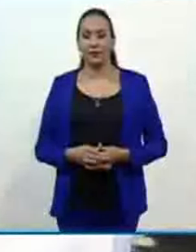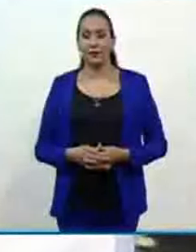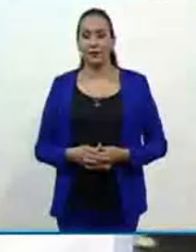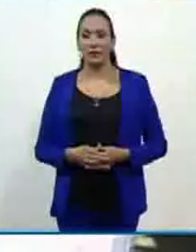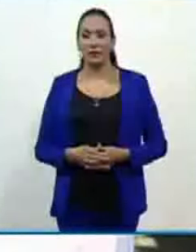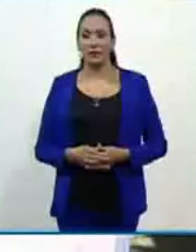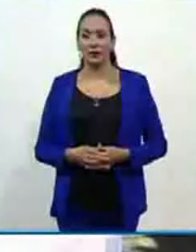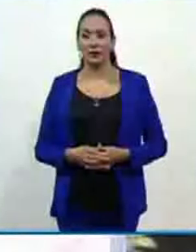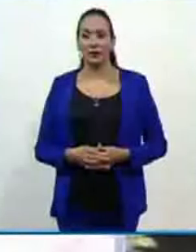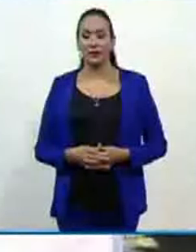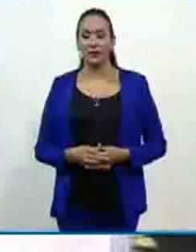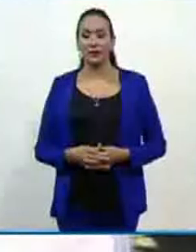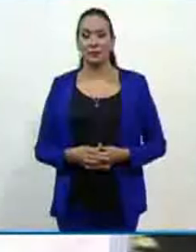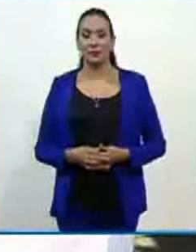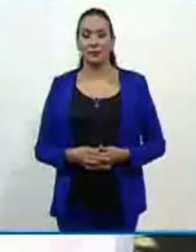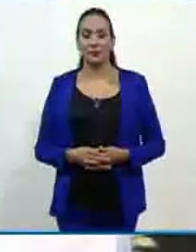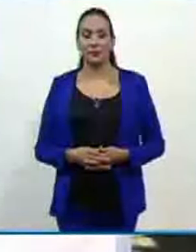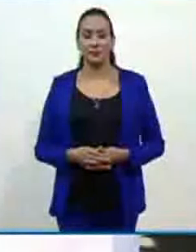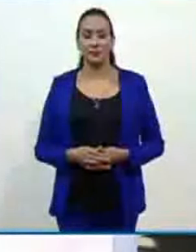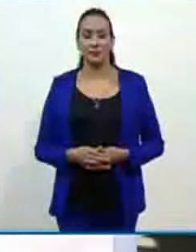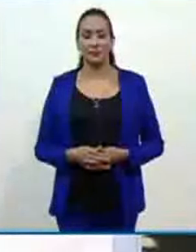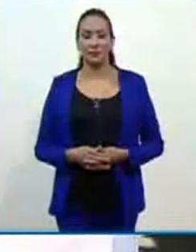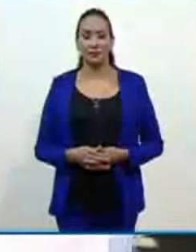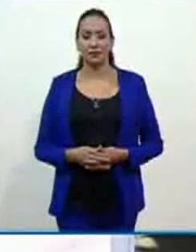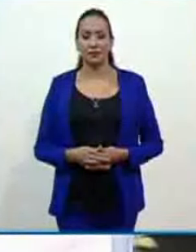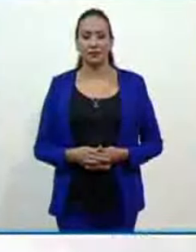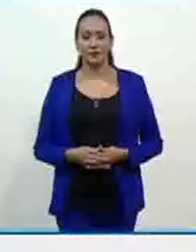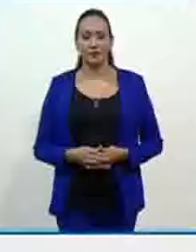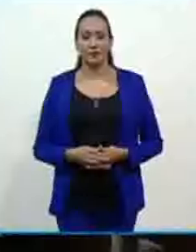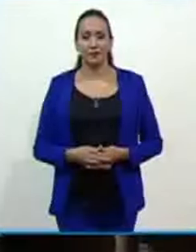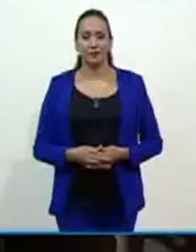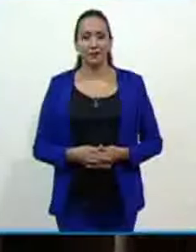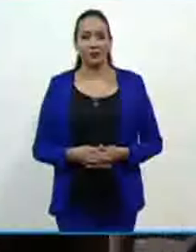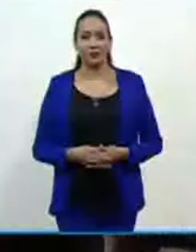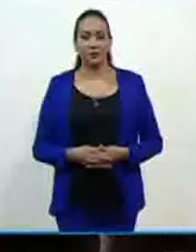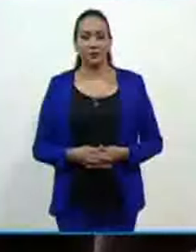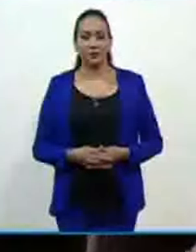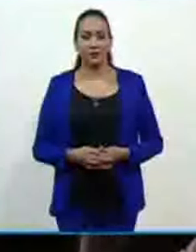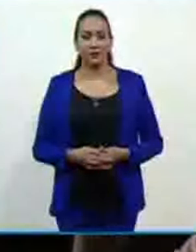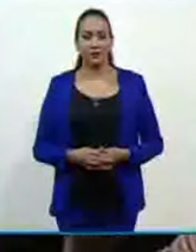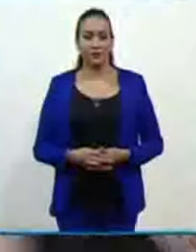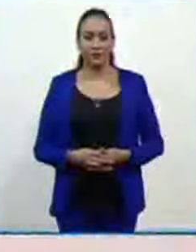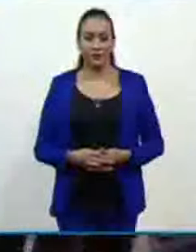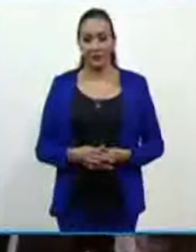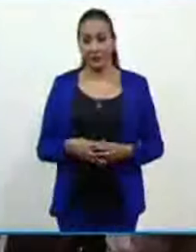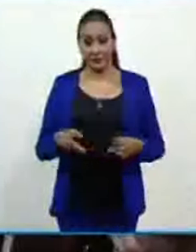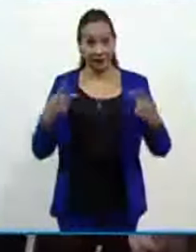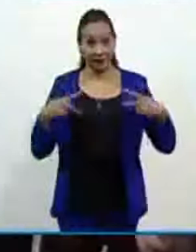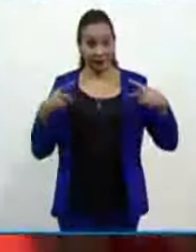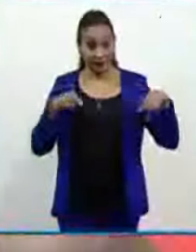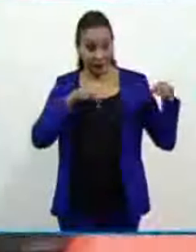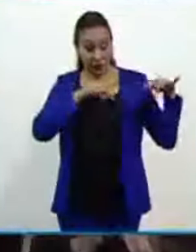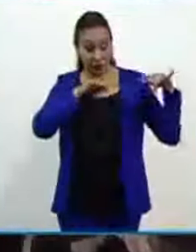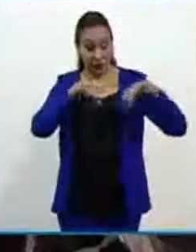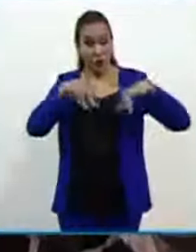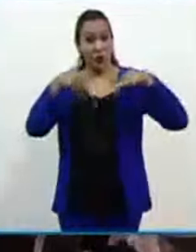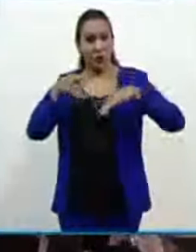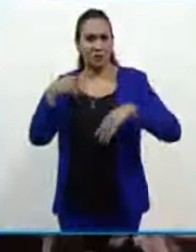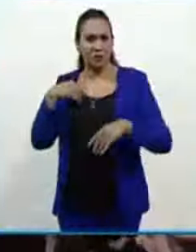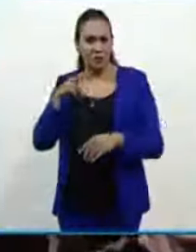En entre toda esta manifestación, yo diría ya de más